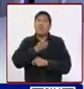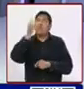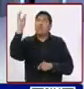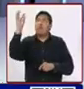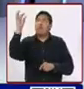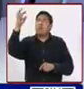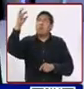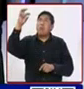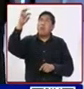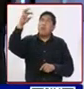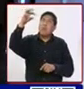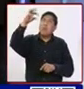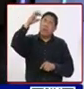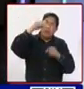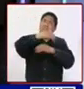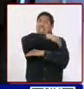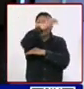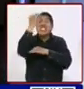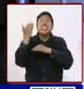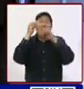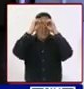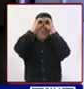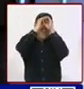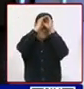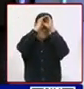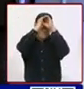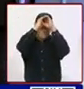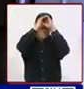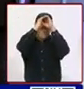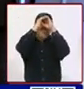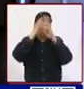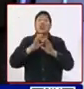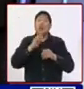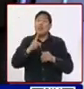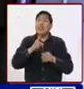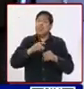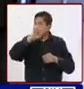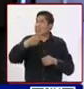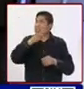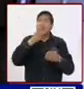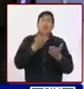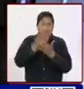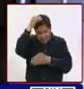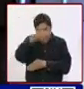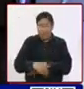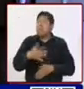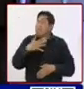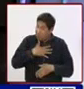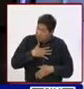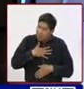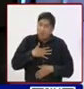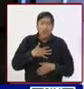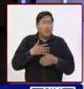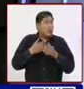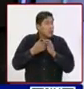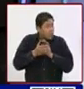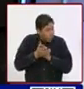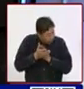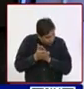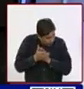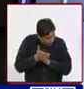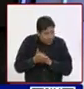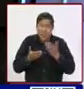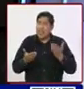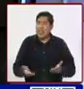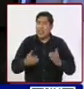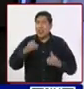asteroide, si se lo puede decir en el país también. ¿Cómo estás? ¿Cómo estás, John? Muy buenas noches. Para mí es un honor definitivamente tenerla